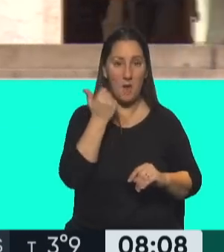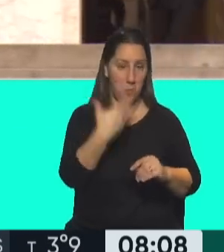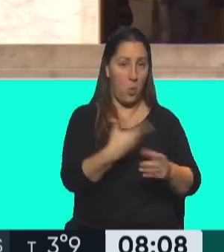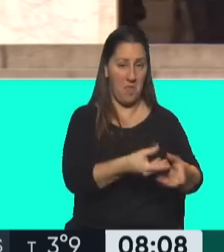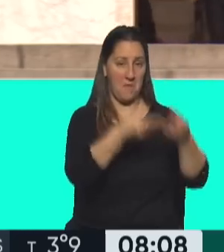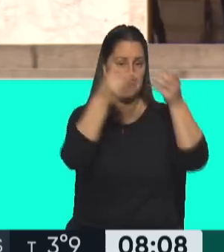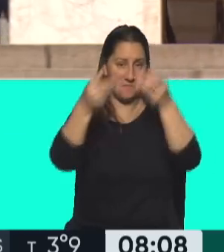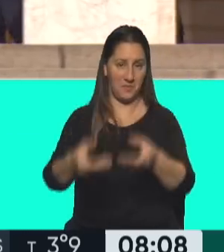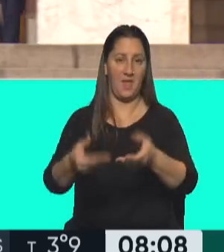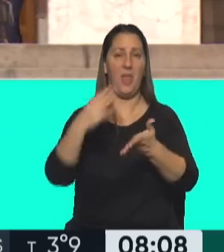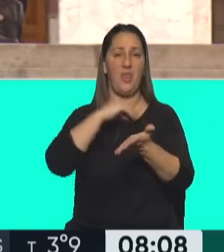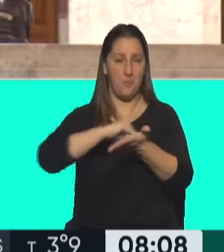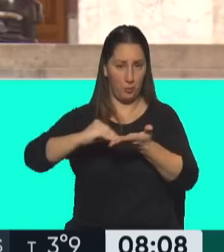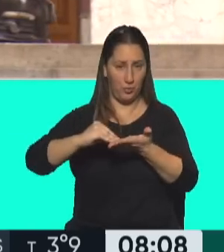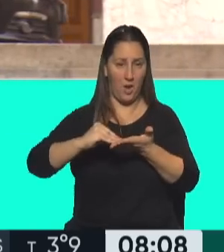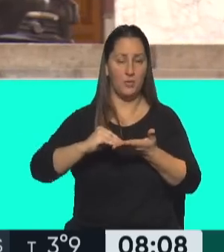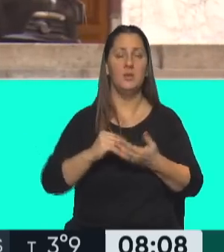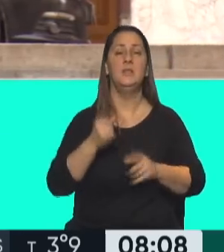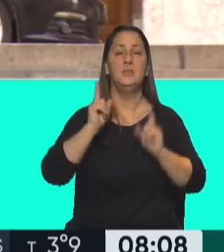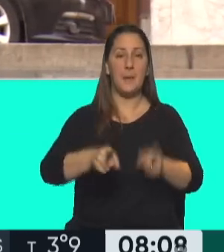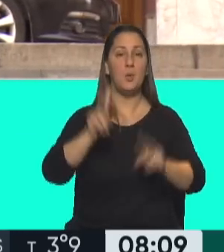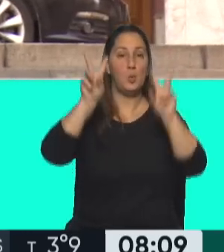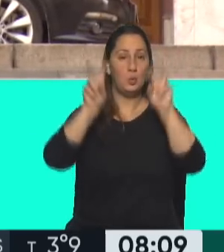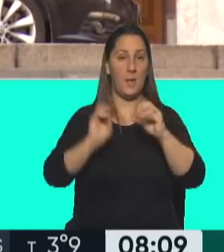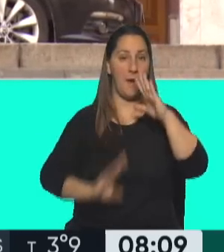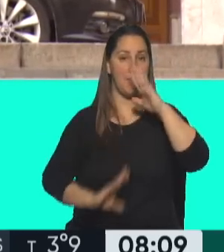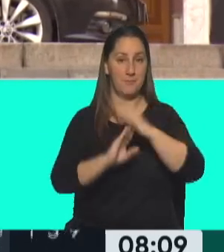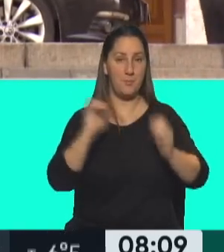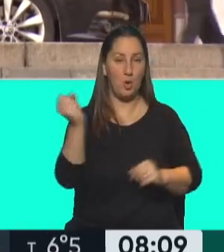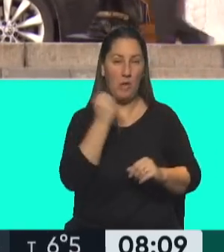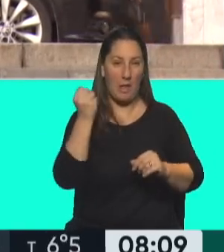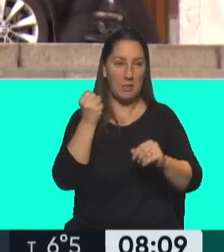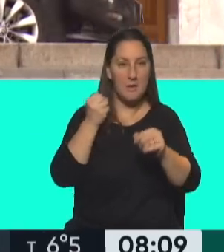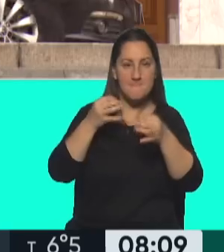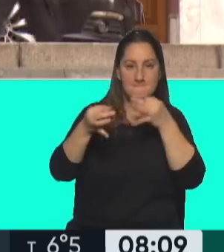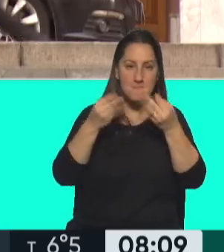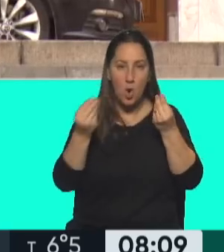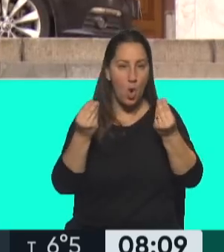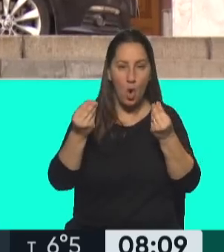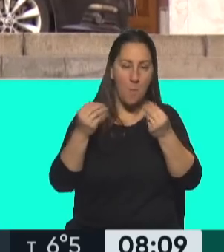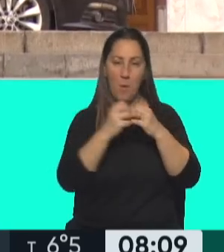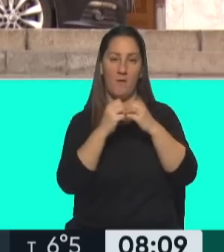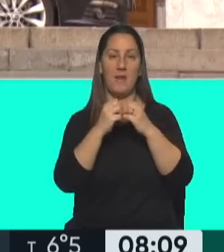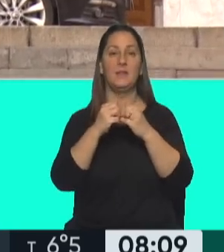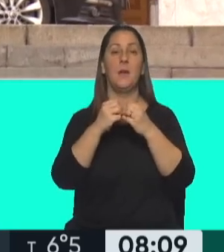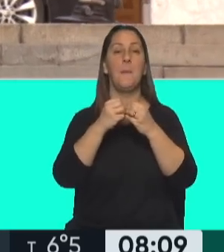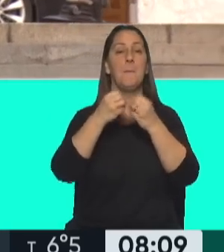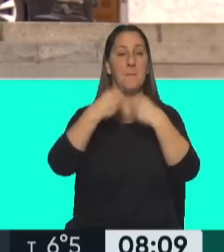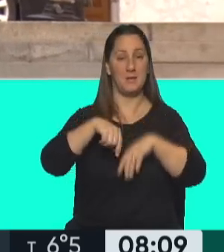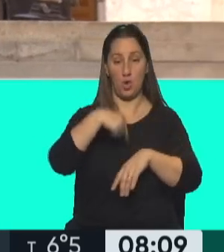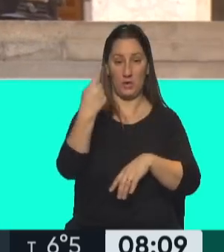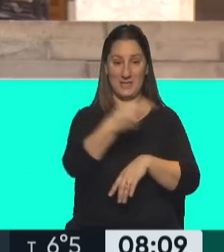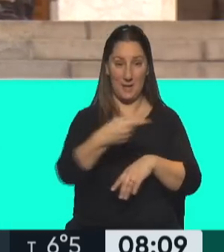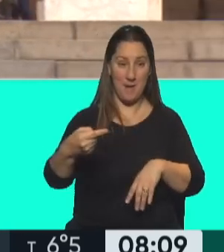al recinto de la Cámara de Diputados, y un tema también central de discusión por estas horas y a partir de la próxima semana, cuando Sergio